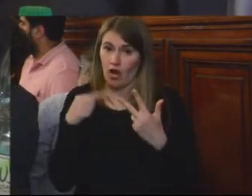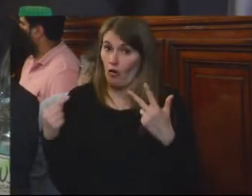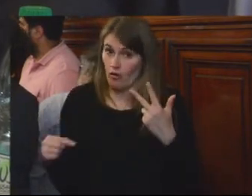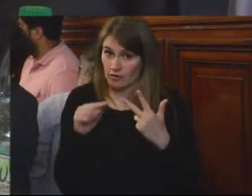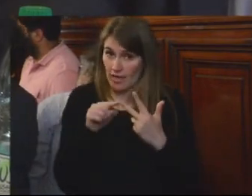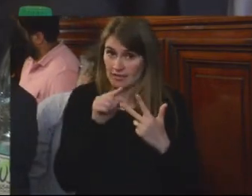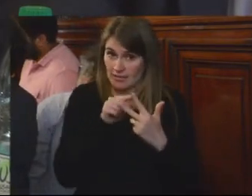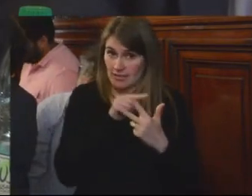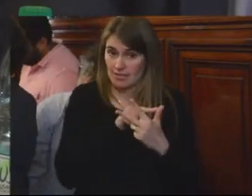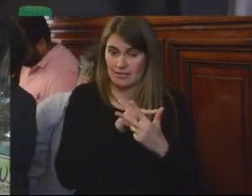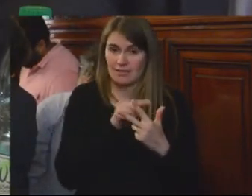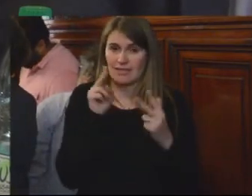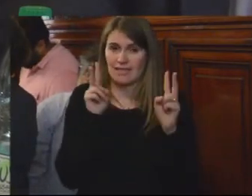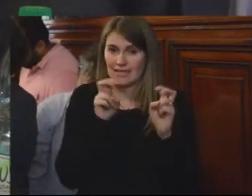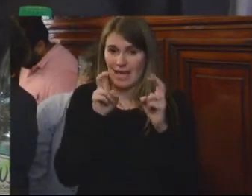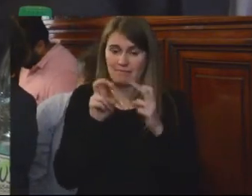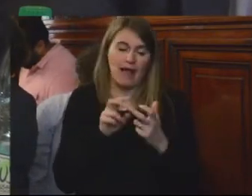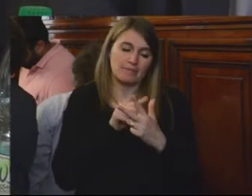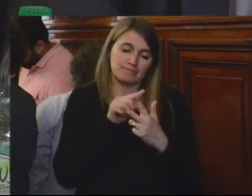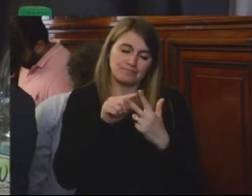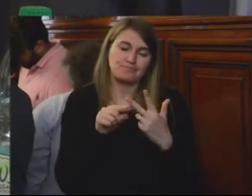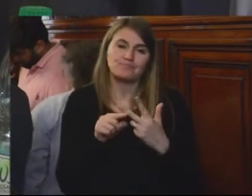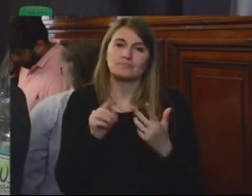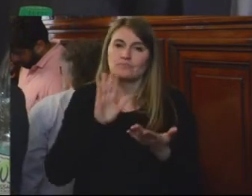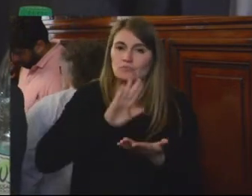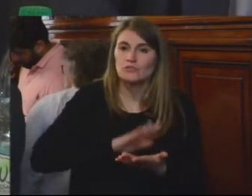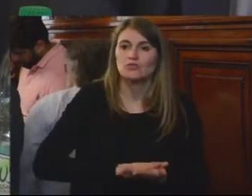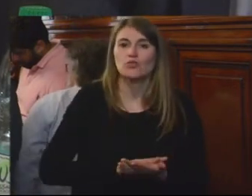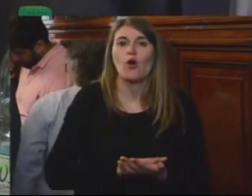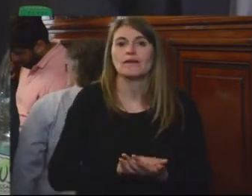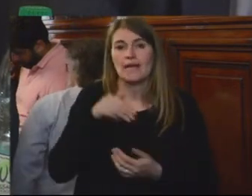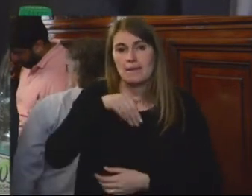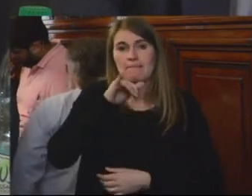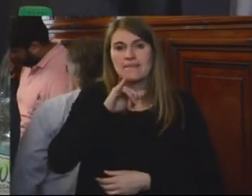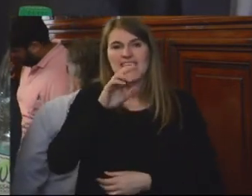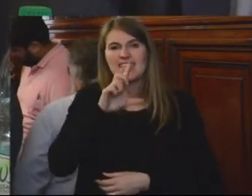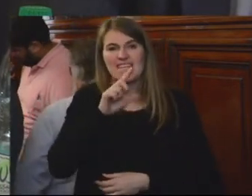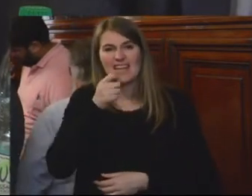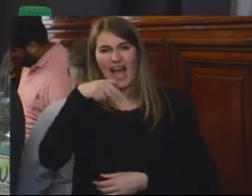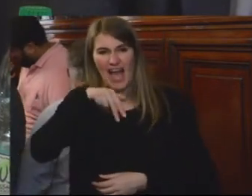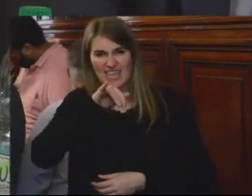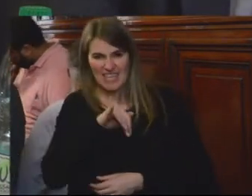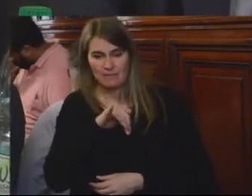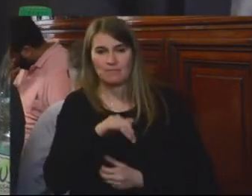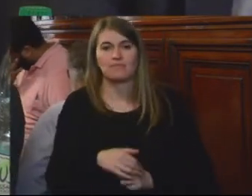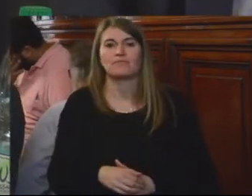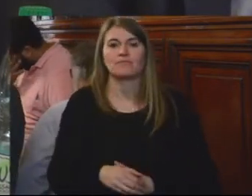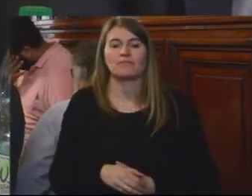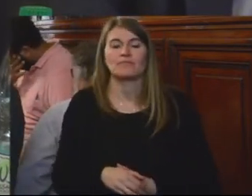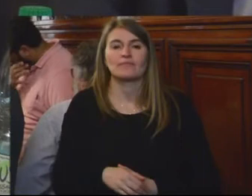con en primer lugar lo que tiene que ver con el caso milán y se han dicho